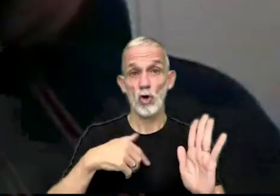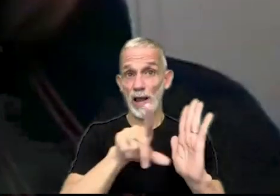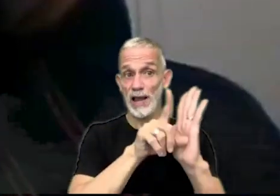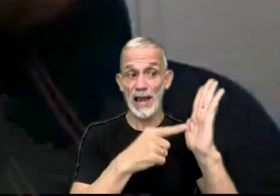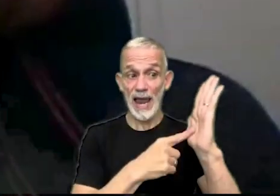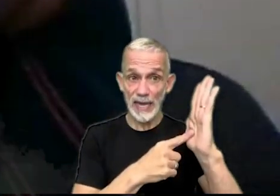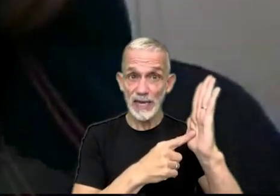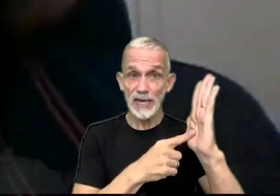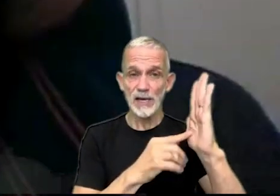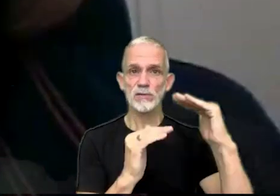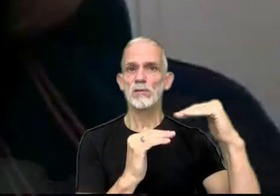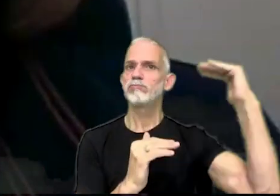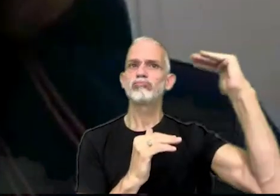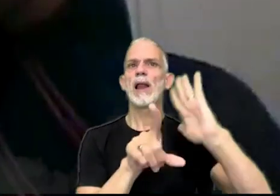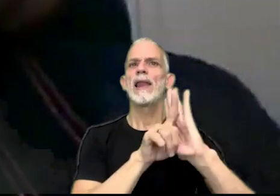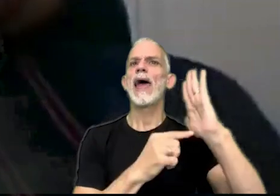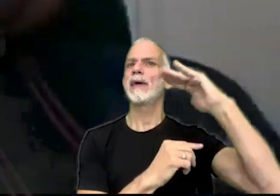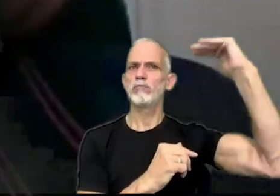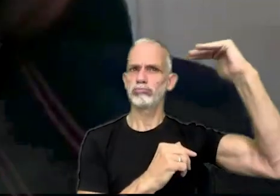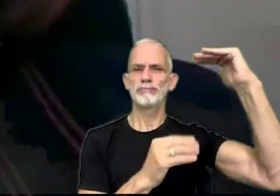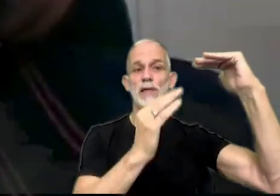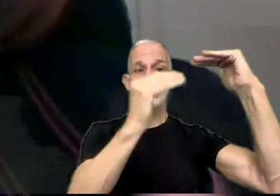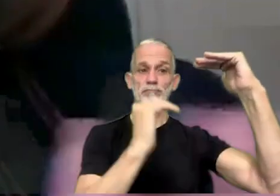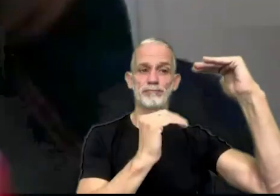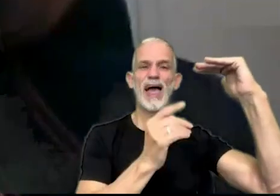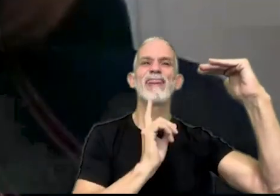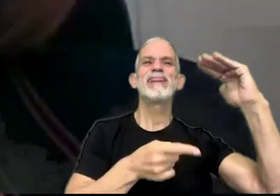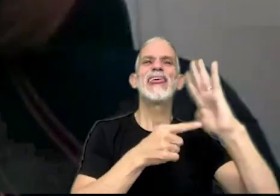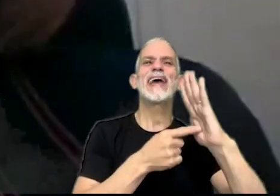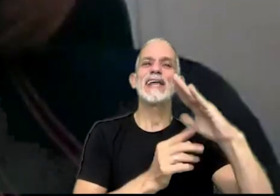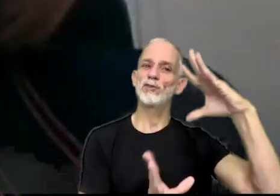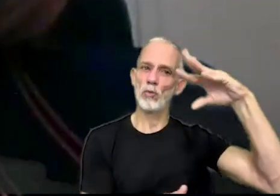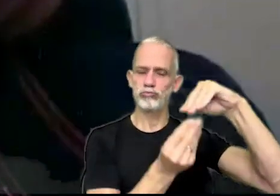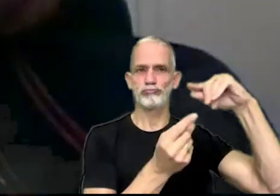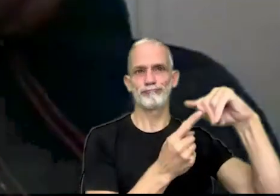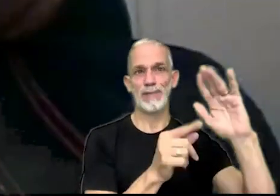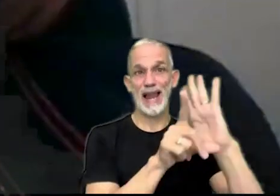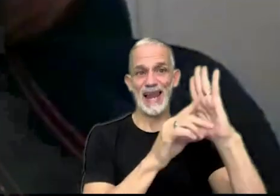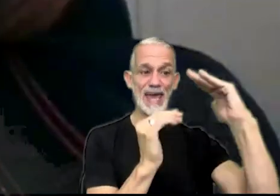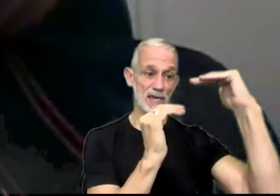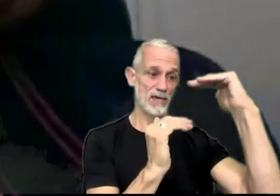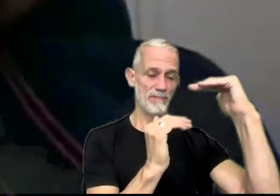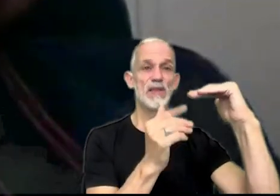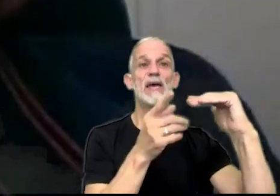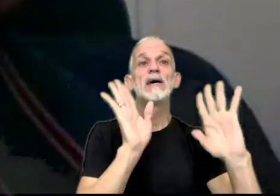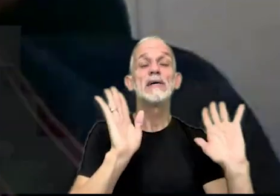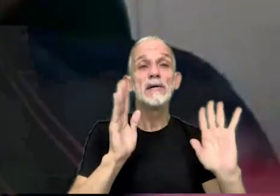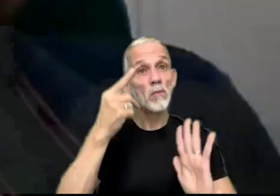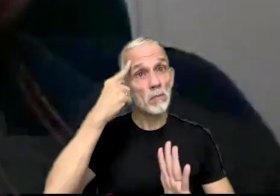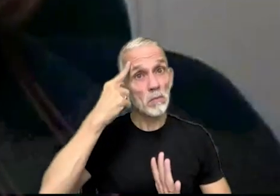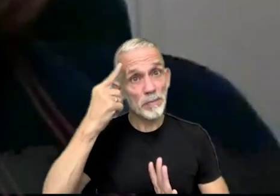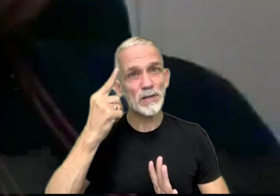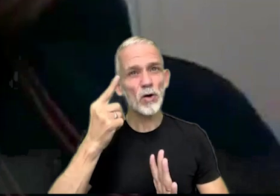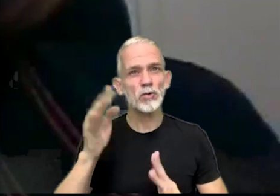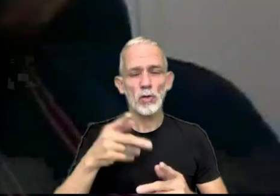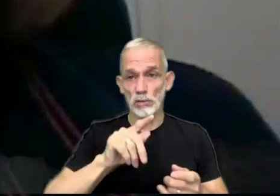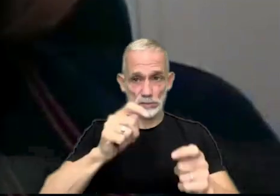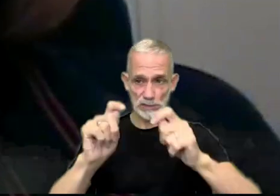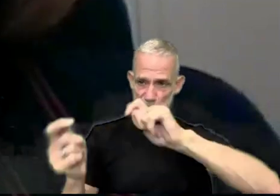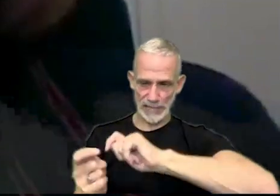ley que está arriba de todo. Luego el decreto acompaña la ley. ¿Qué pasa? Suponte que con todas